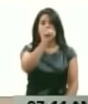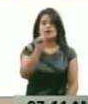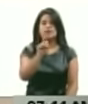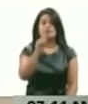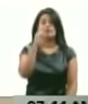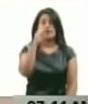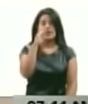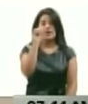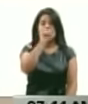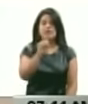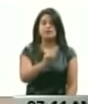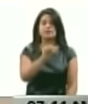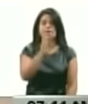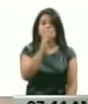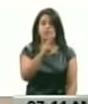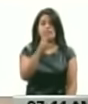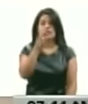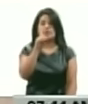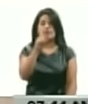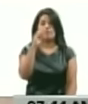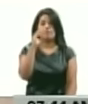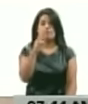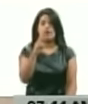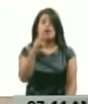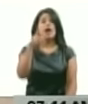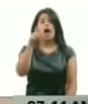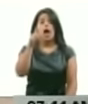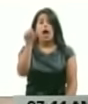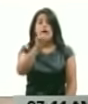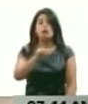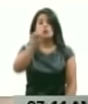SPDB. Servicio de Personas con Discapacidad Visual,